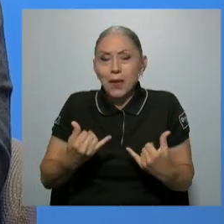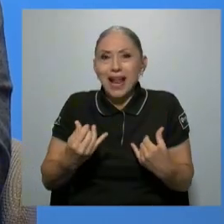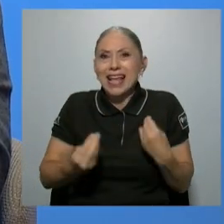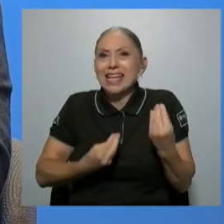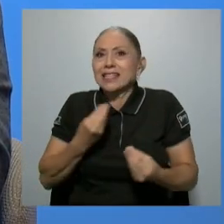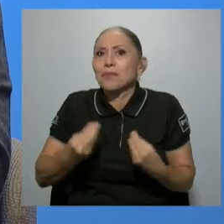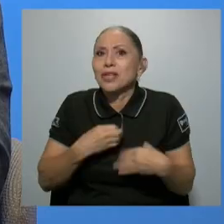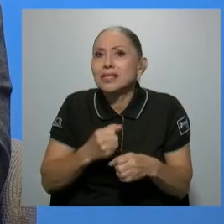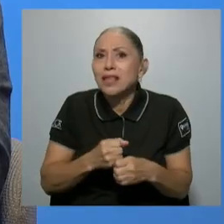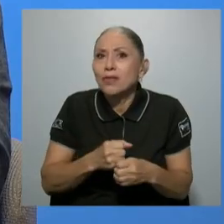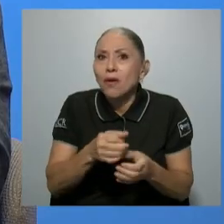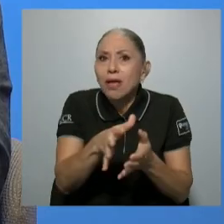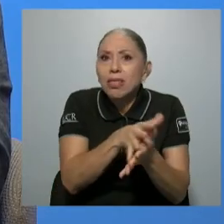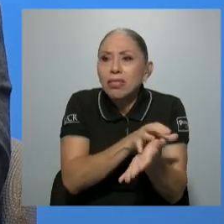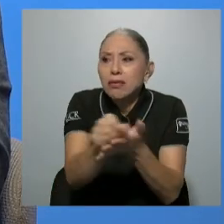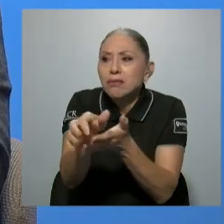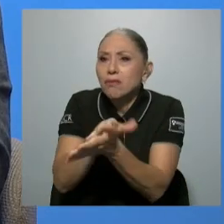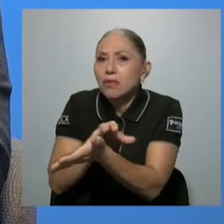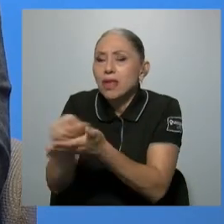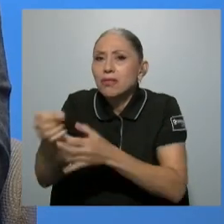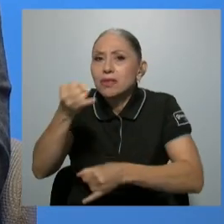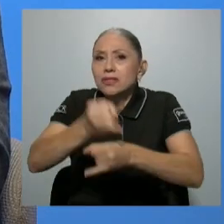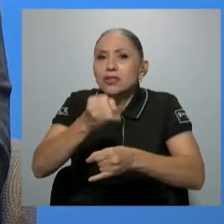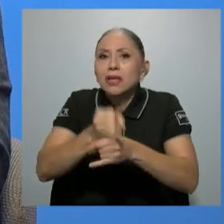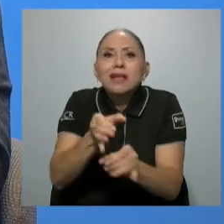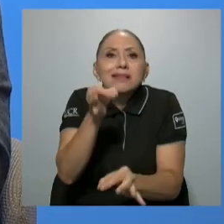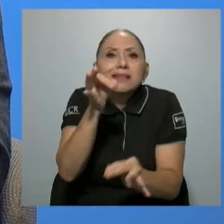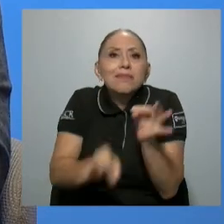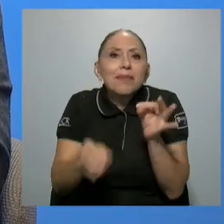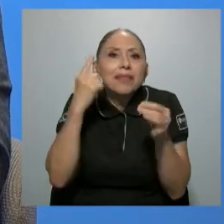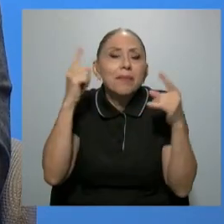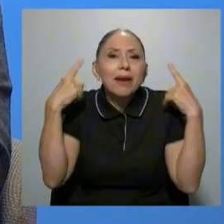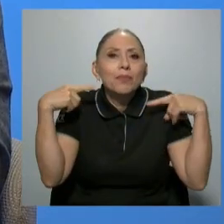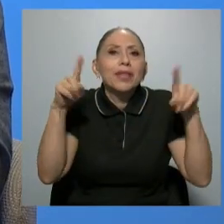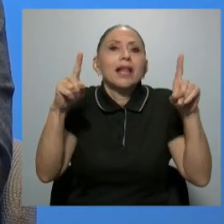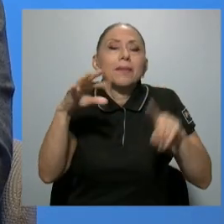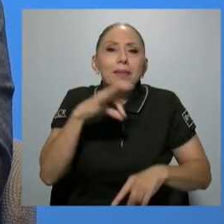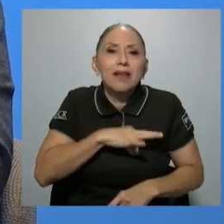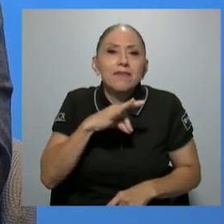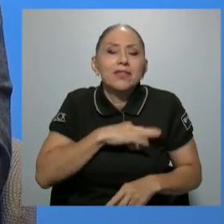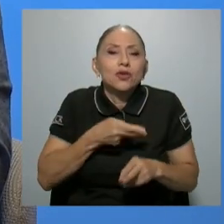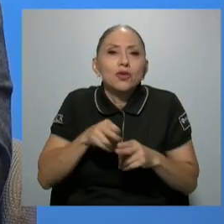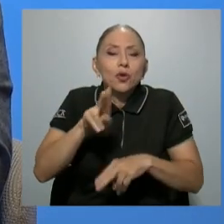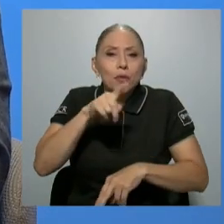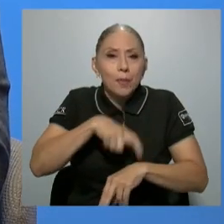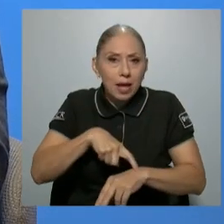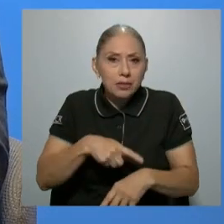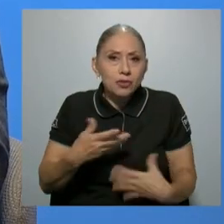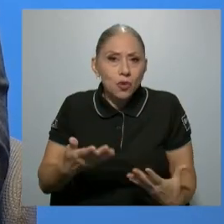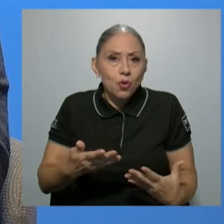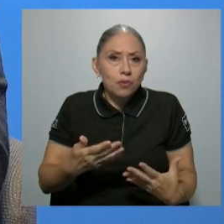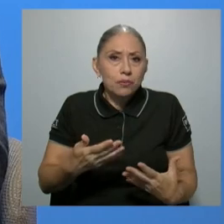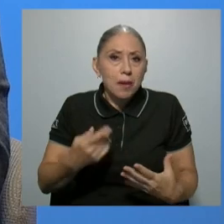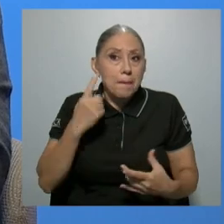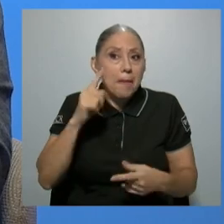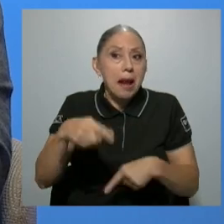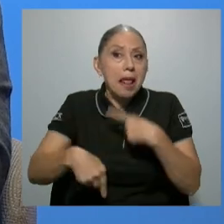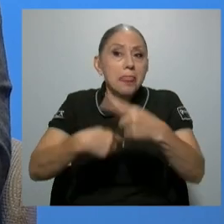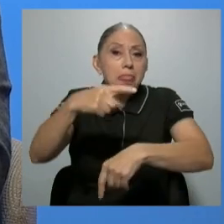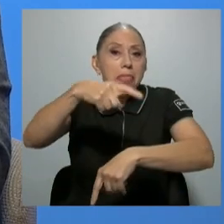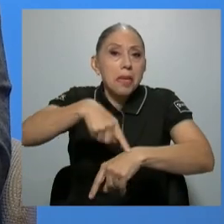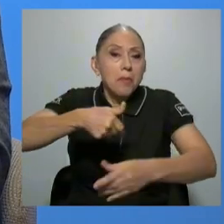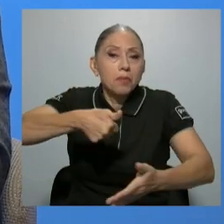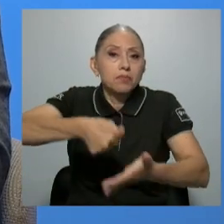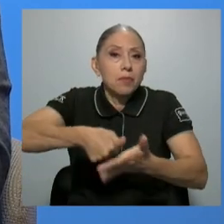dinamitándolas adrede simplemente por obtener beneficios de corto plazo electorales o por